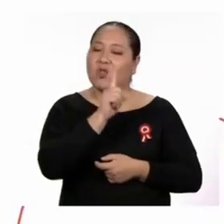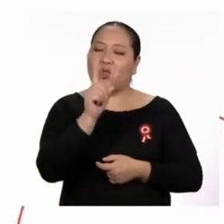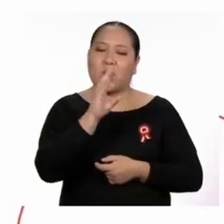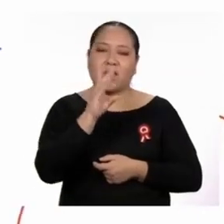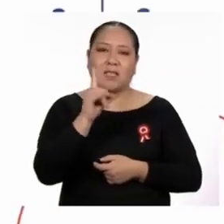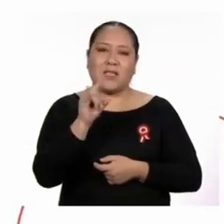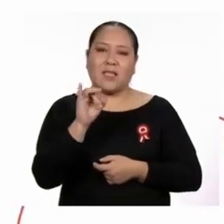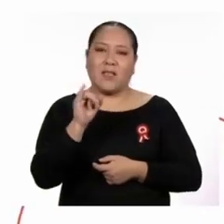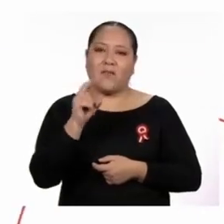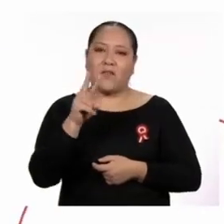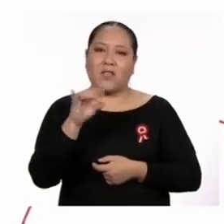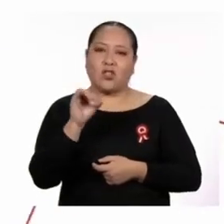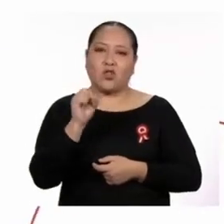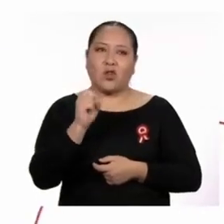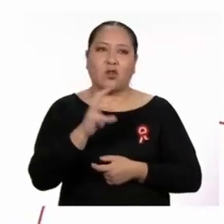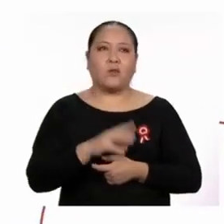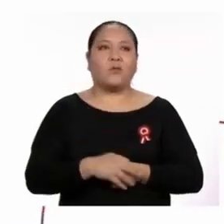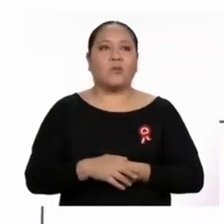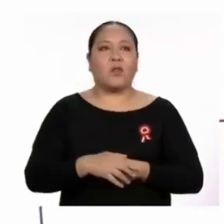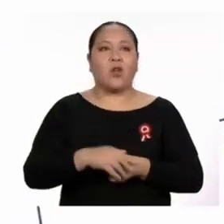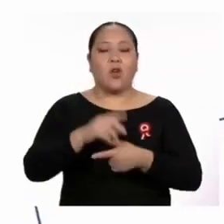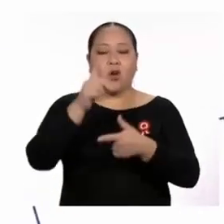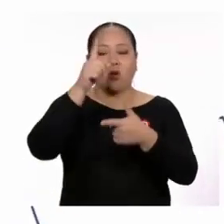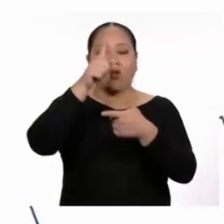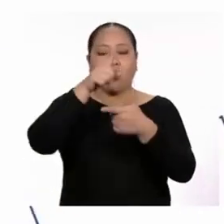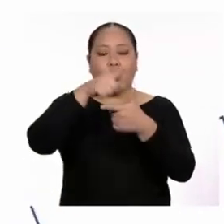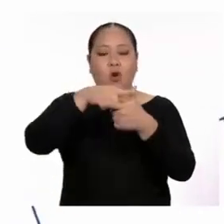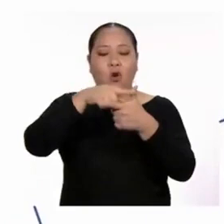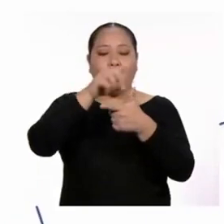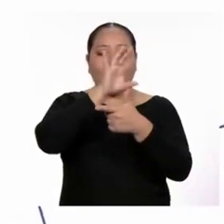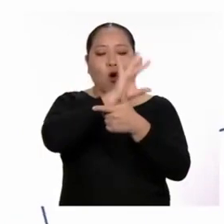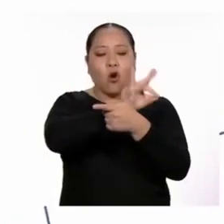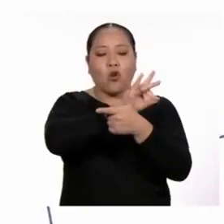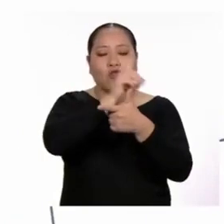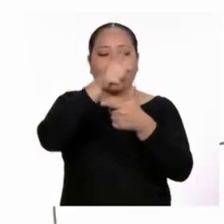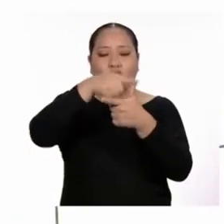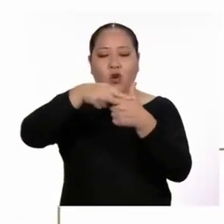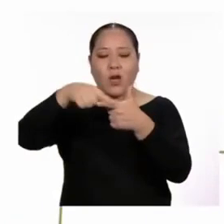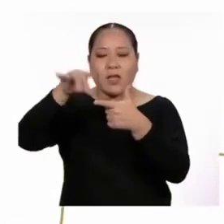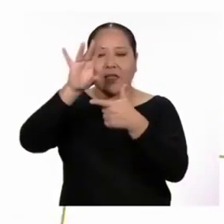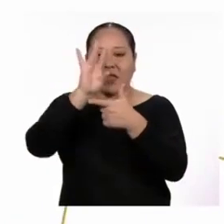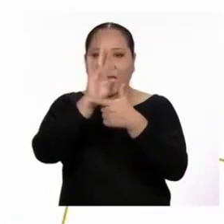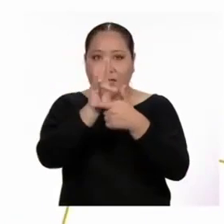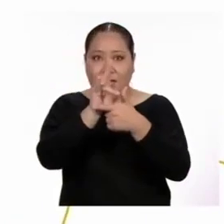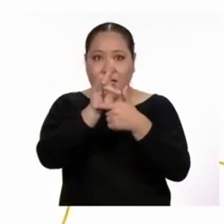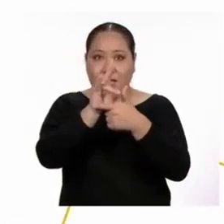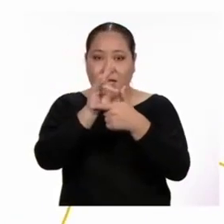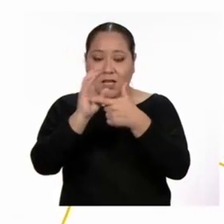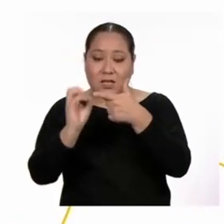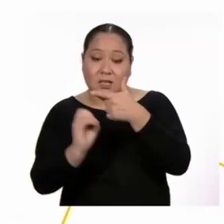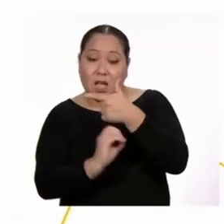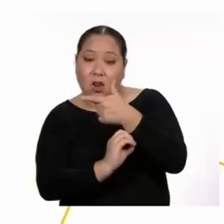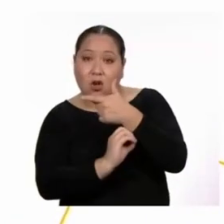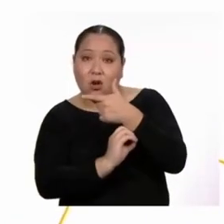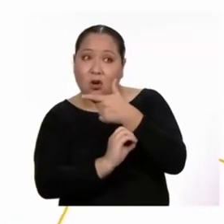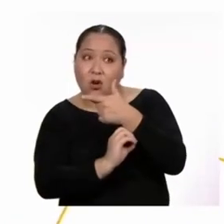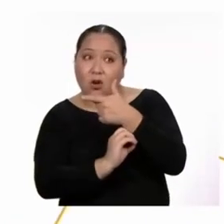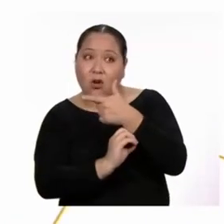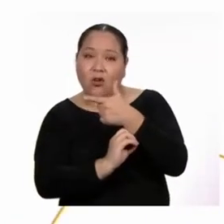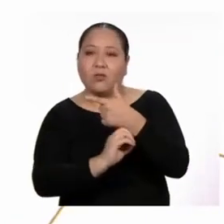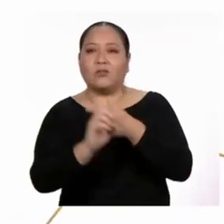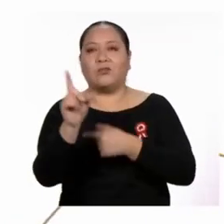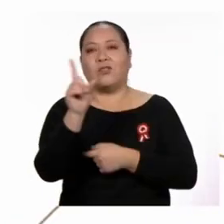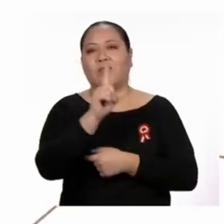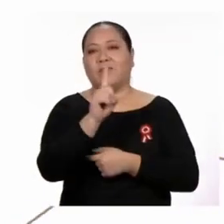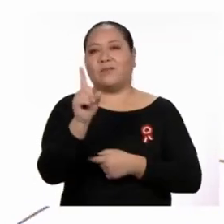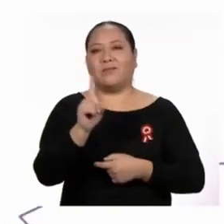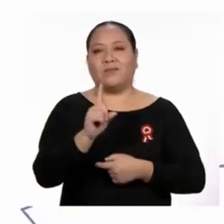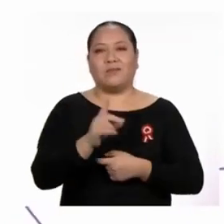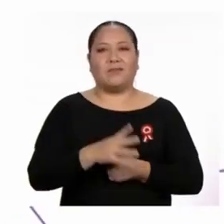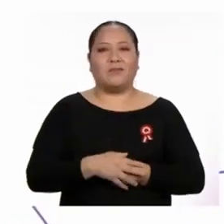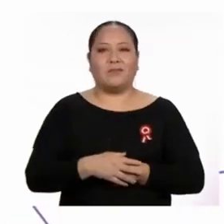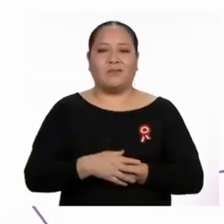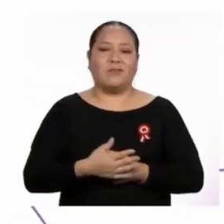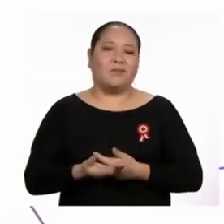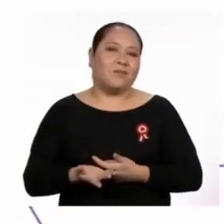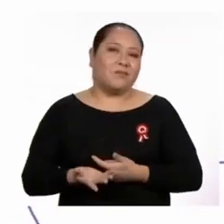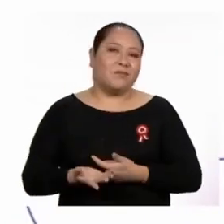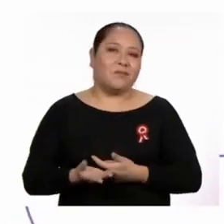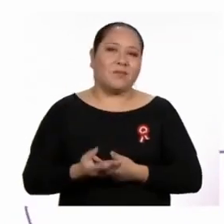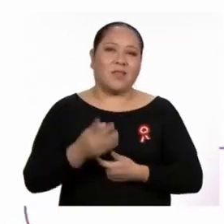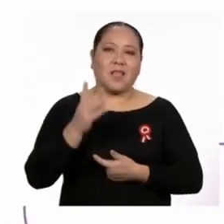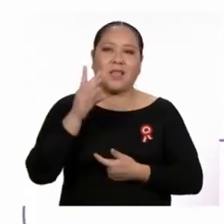divisor. Al dividir 8 entre 7, ¿el residuo es 0? No.